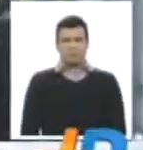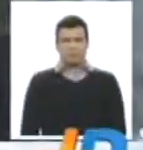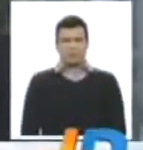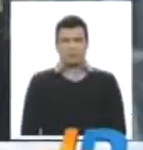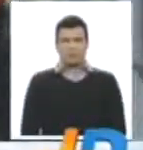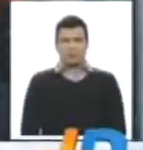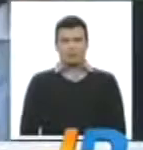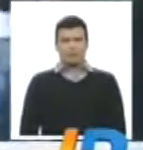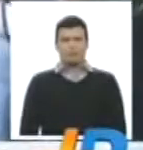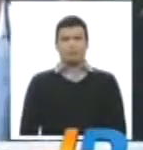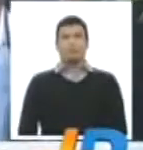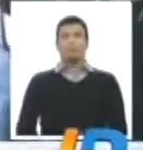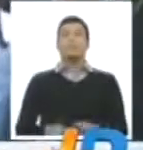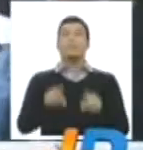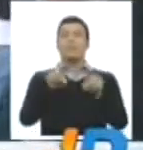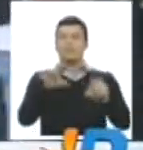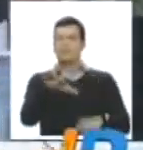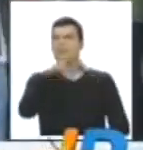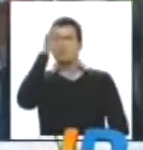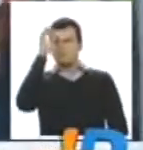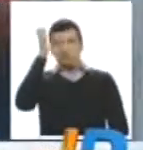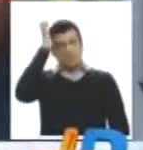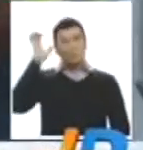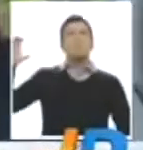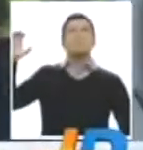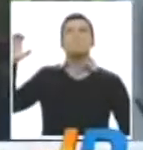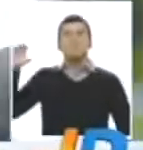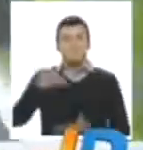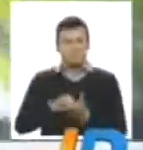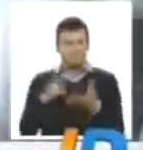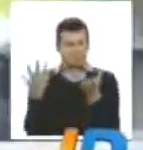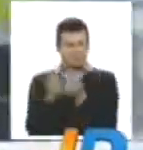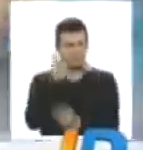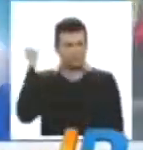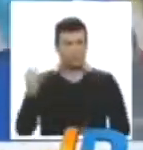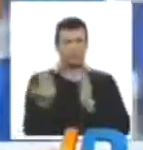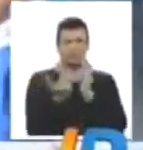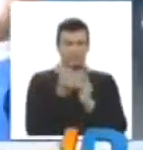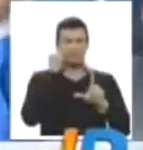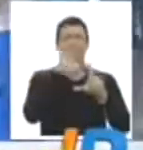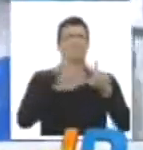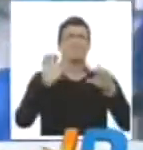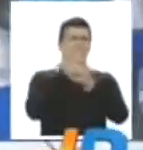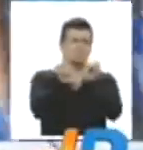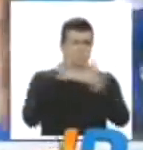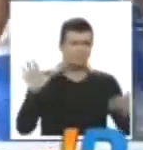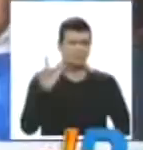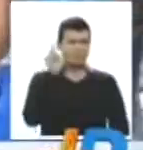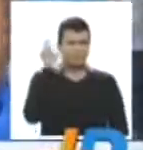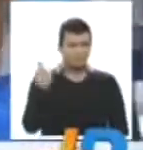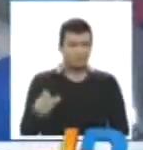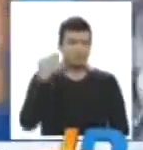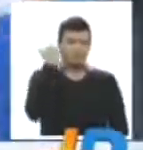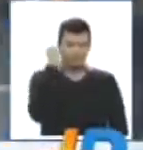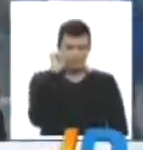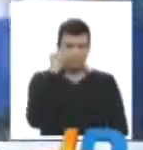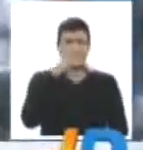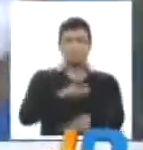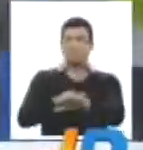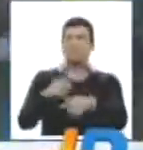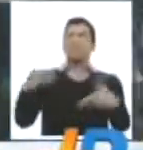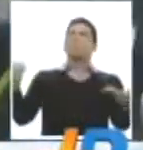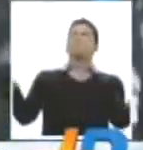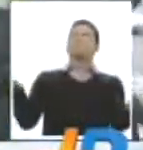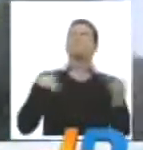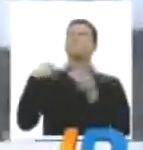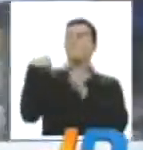La reacción genera amenazas con piedras por parte de los estudiantes. En las imágenes se ve claramente cómo esta jovencita desafía a la autoridad